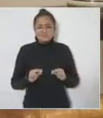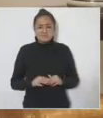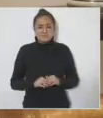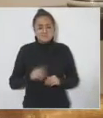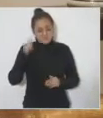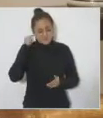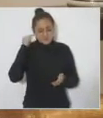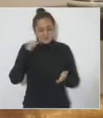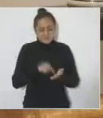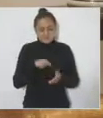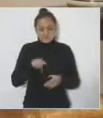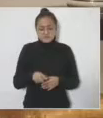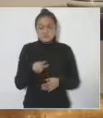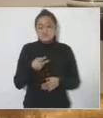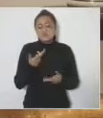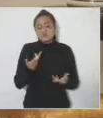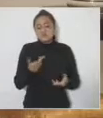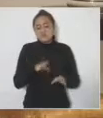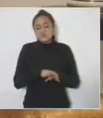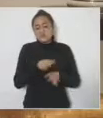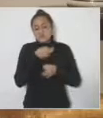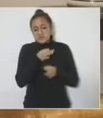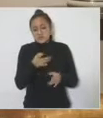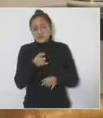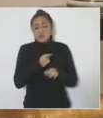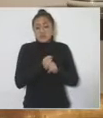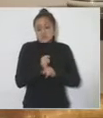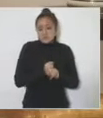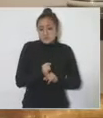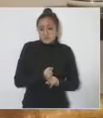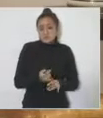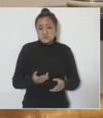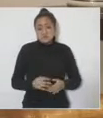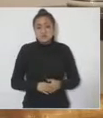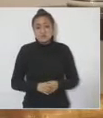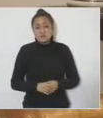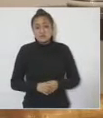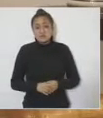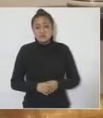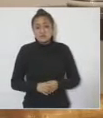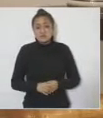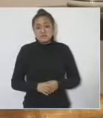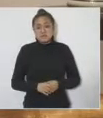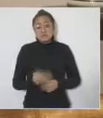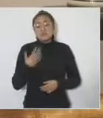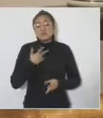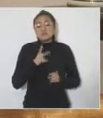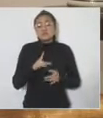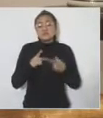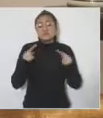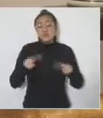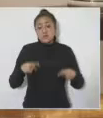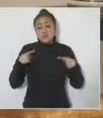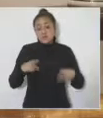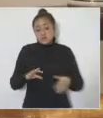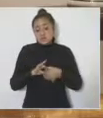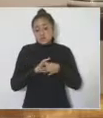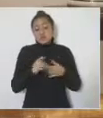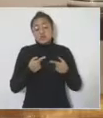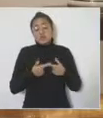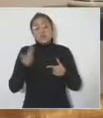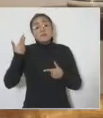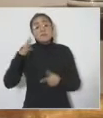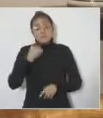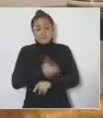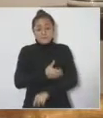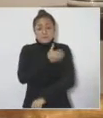yo creo que se denuncia va a caminar y va a investigarse a mí me hablaron gentes que fueron hasta